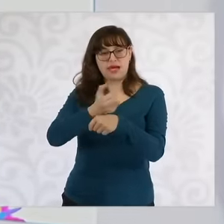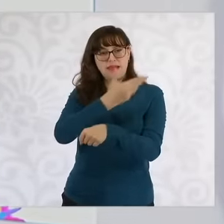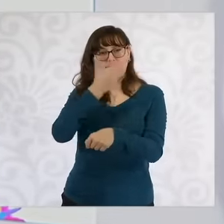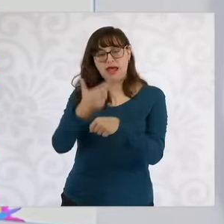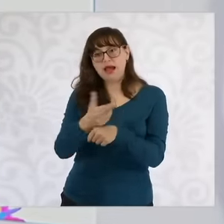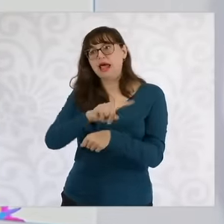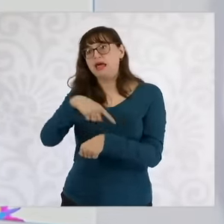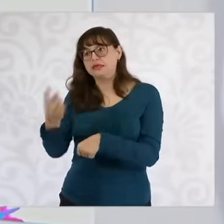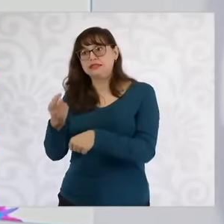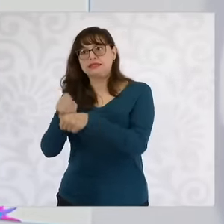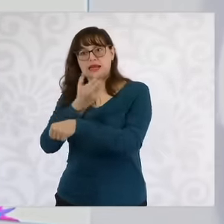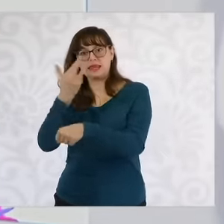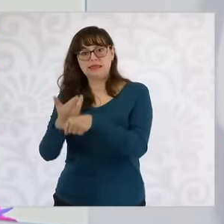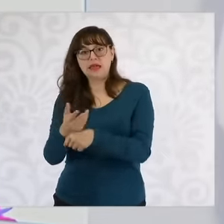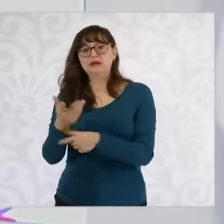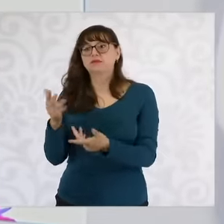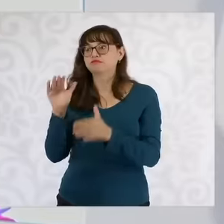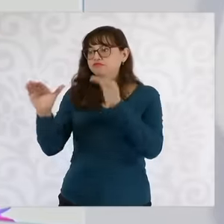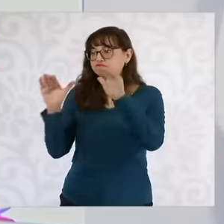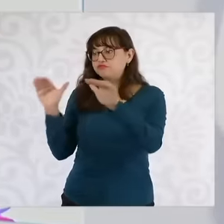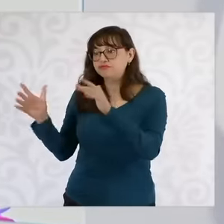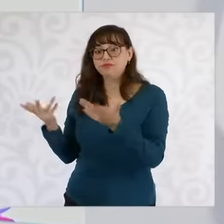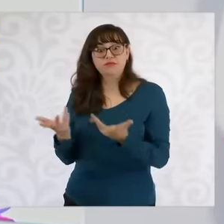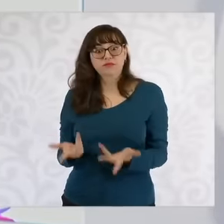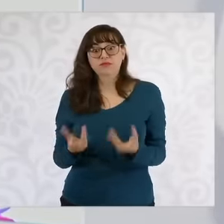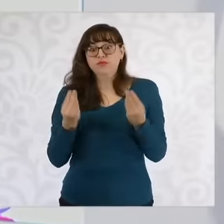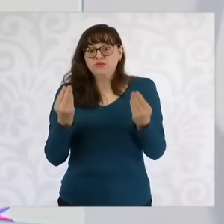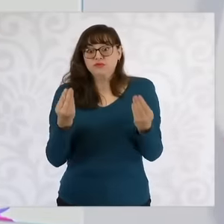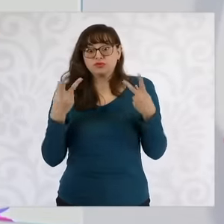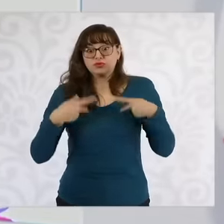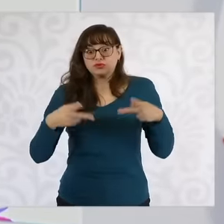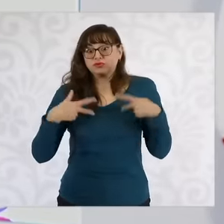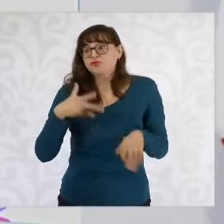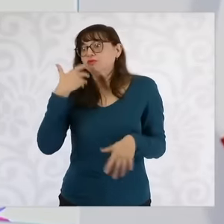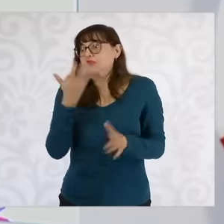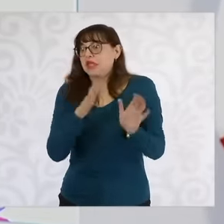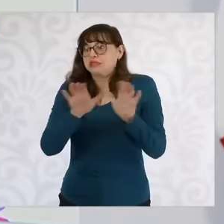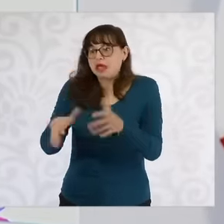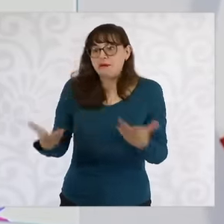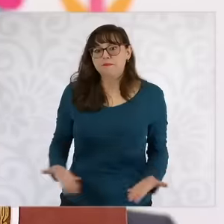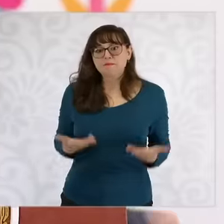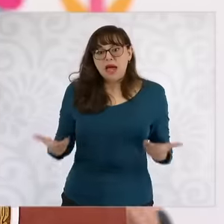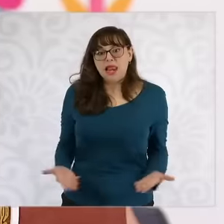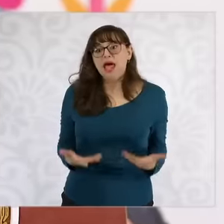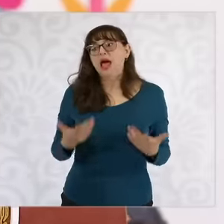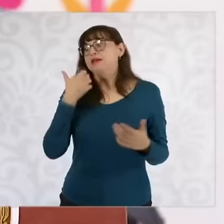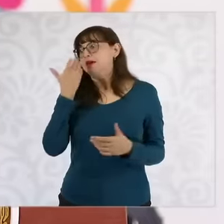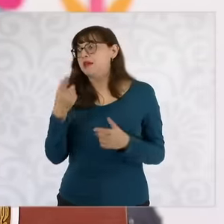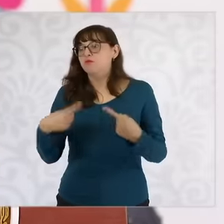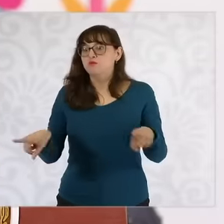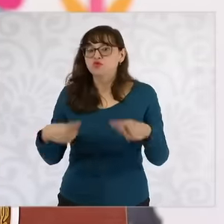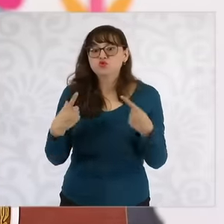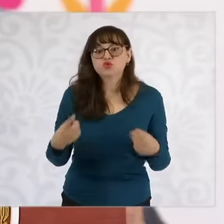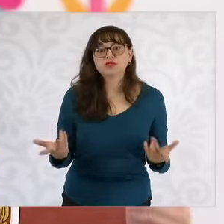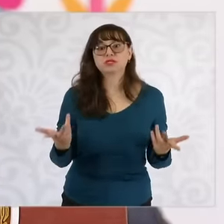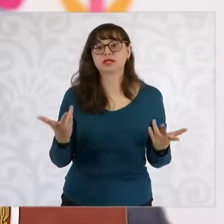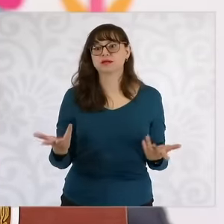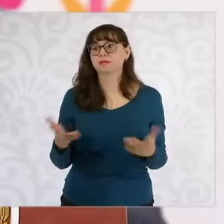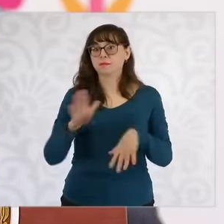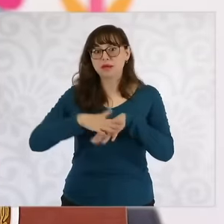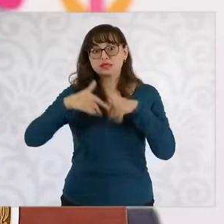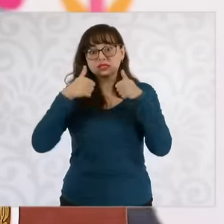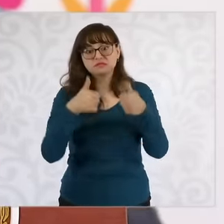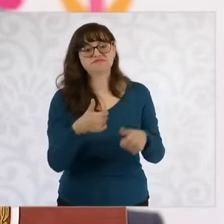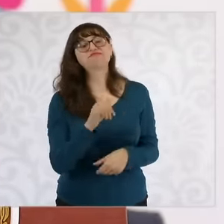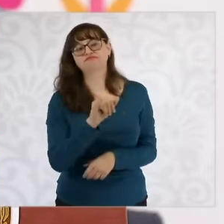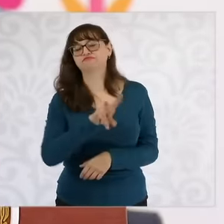Hay una demanda del Conservatorio, de la Escuela Nacional de Danza, de todas las escuelas nacionales, de mayor atención,